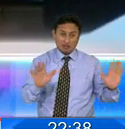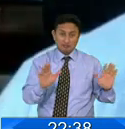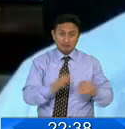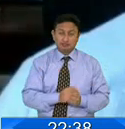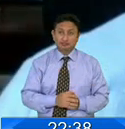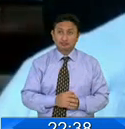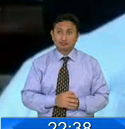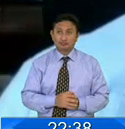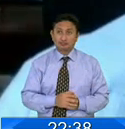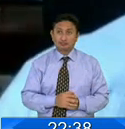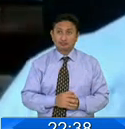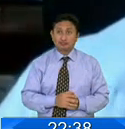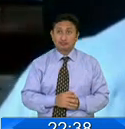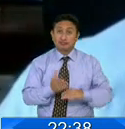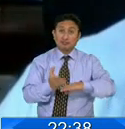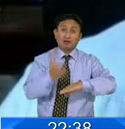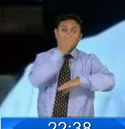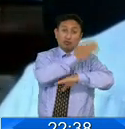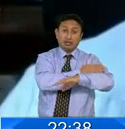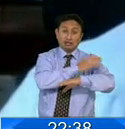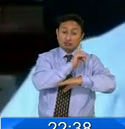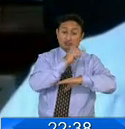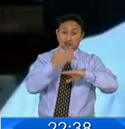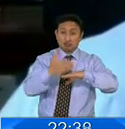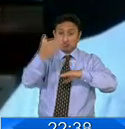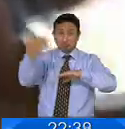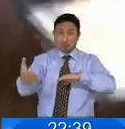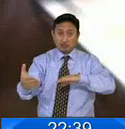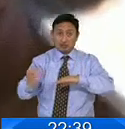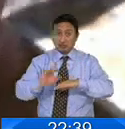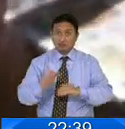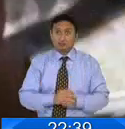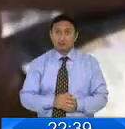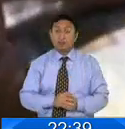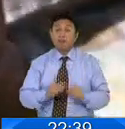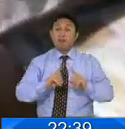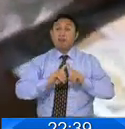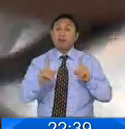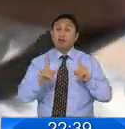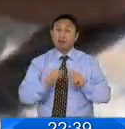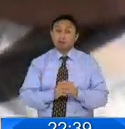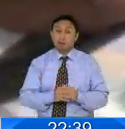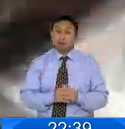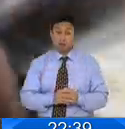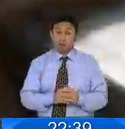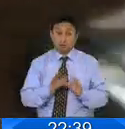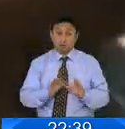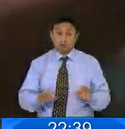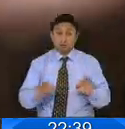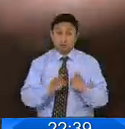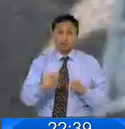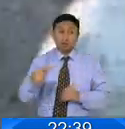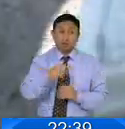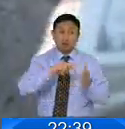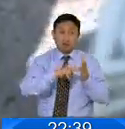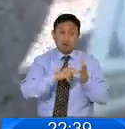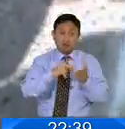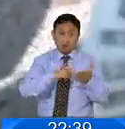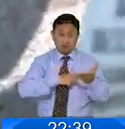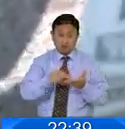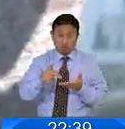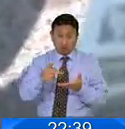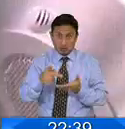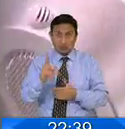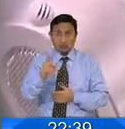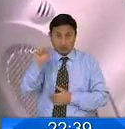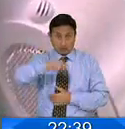historial crediticio para atrás. Para adelante ya no aplica. Pero eso sí, hay que dejar en claro que esto no se trata de una condonación